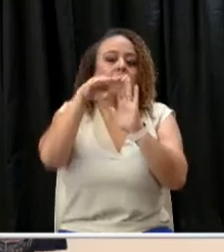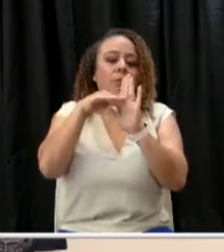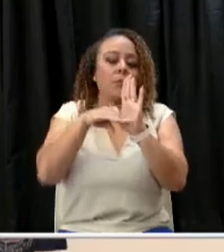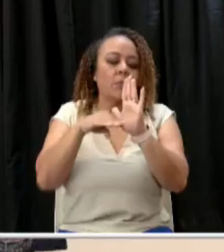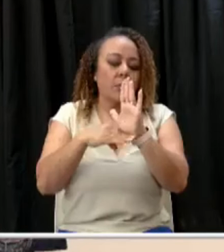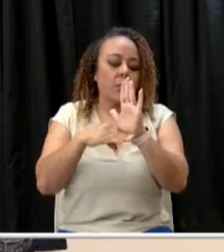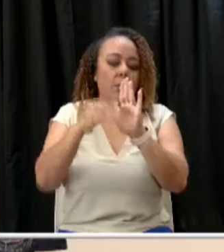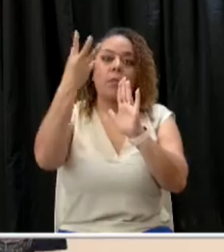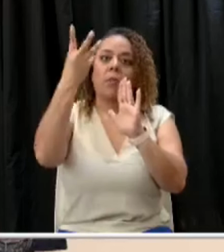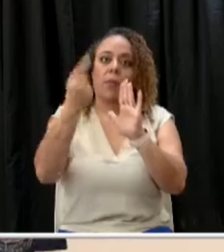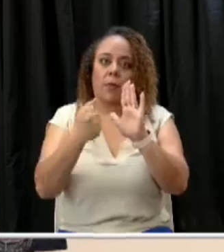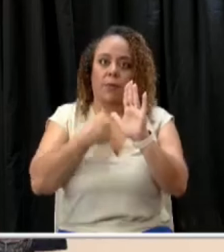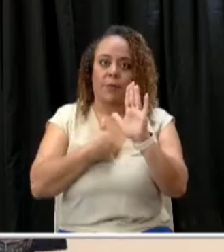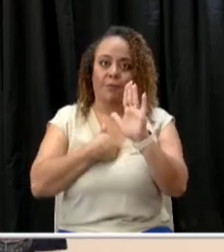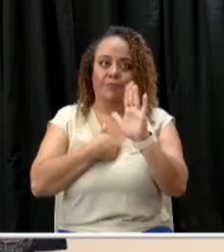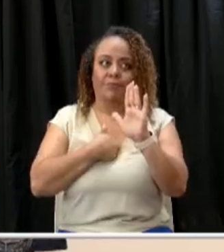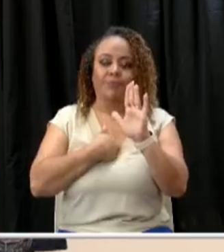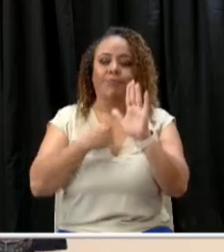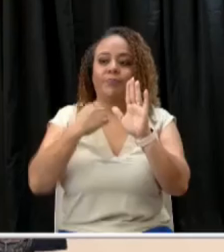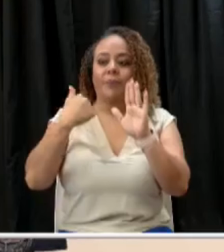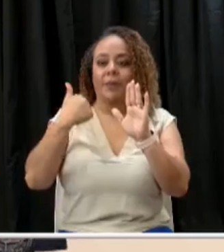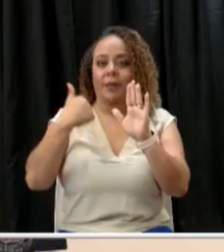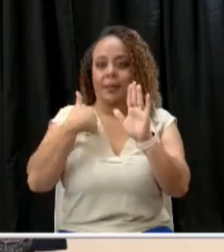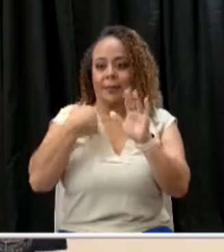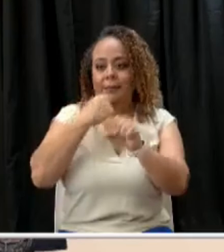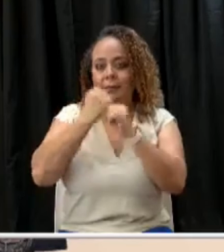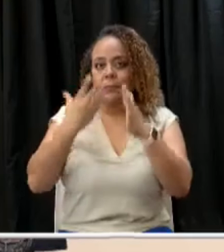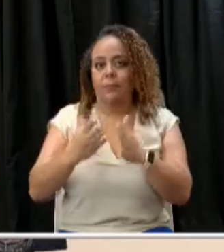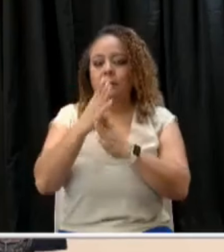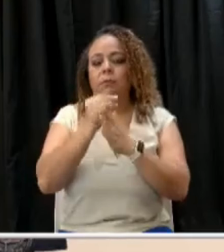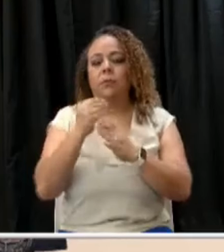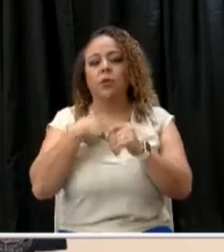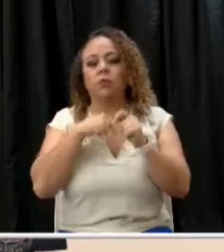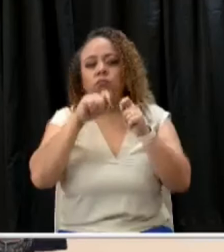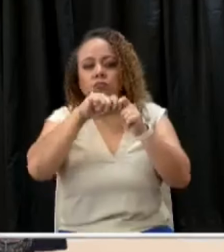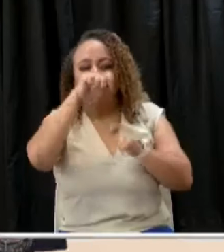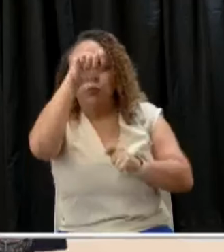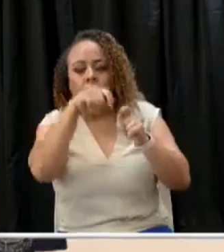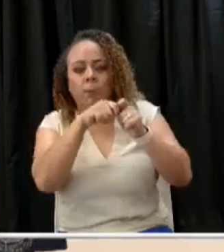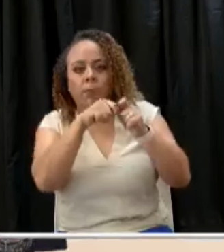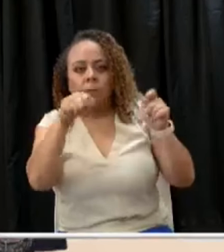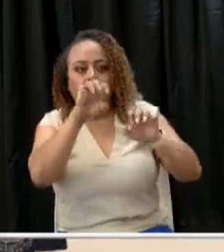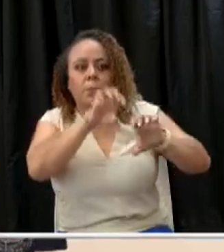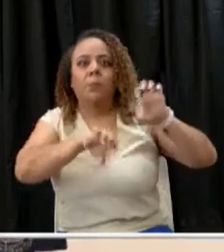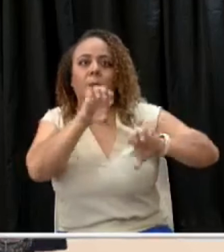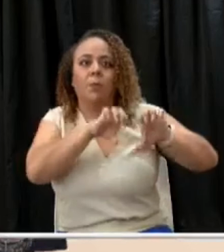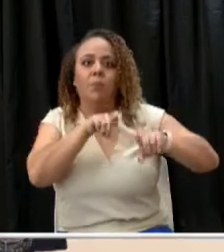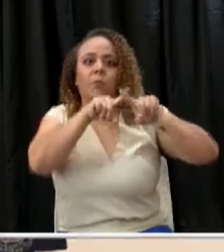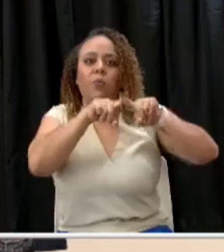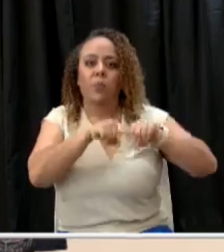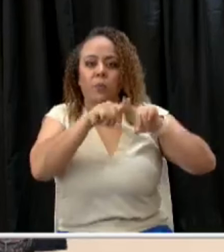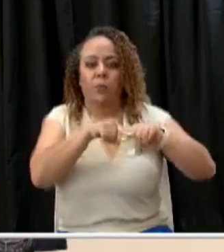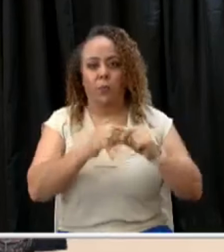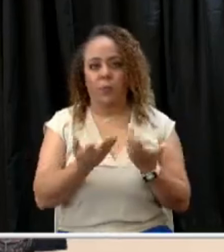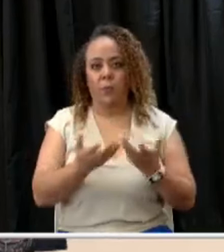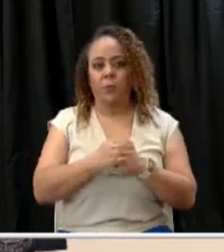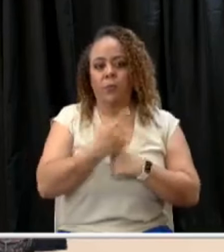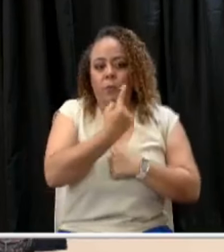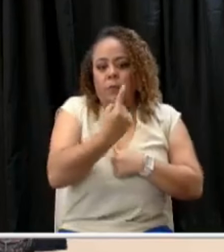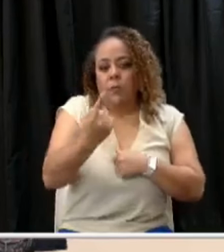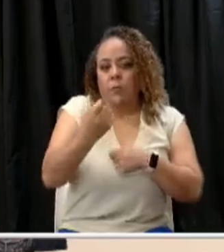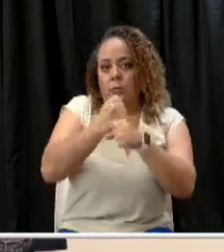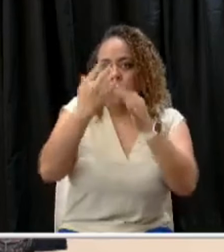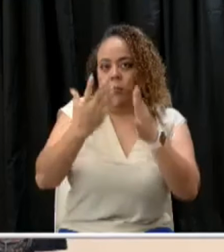se está exponiendo el trabajador al estrés térmico y tomar medidas dependiendo de en qué nivel de exposición se encuentran los